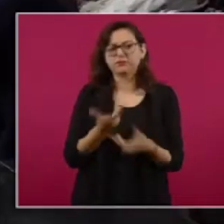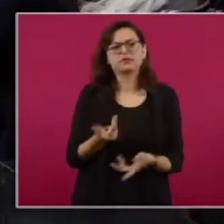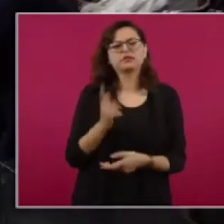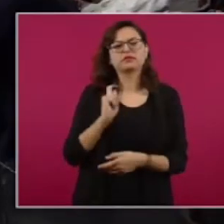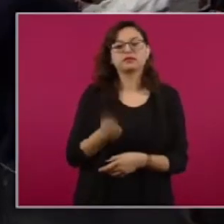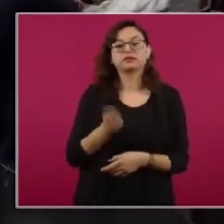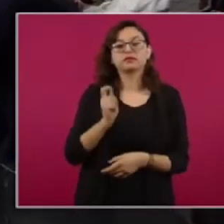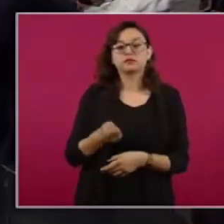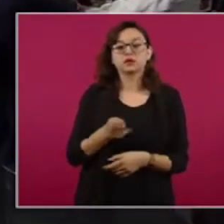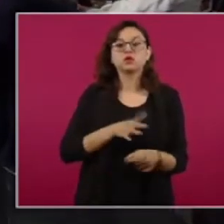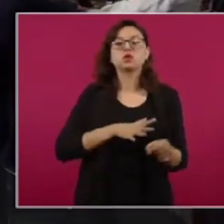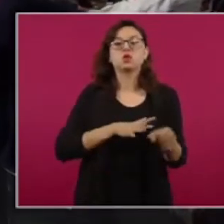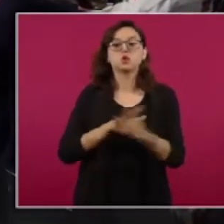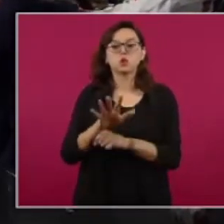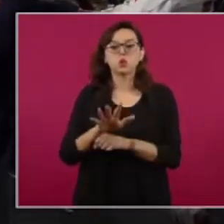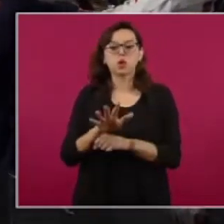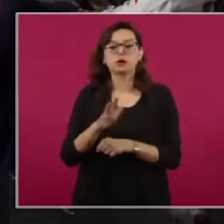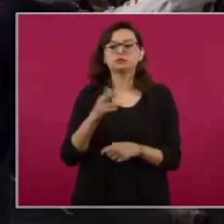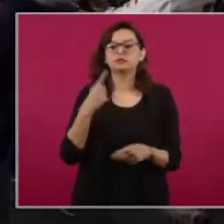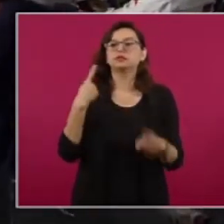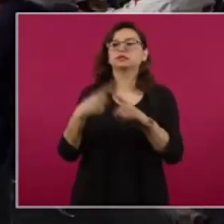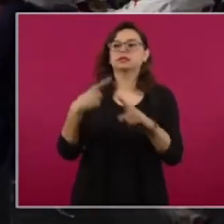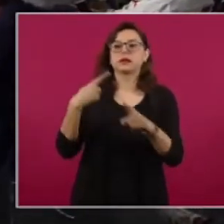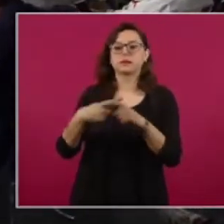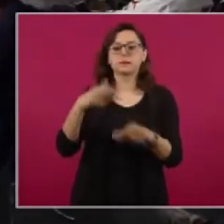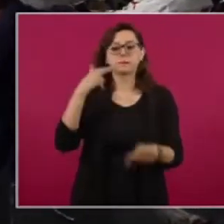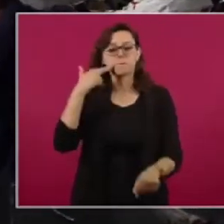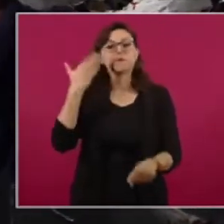En qué instancia está, aunque